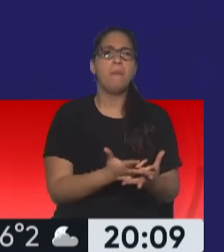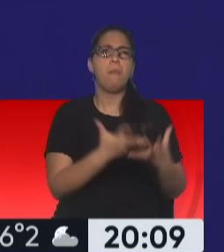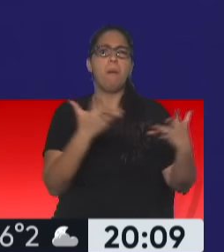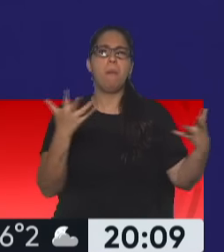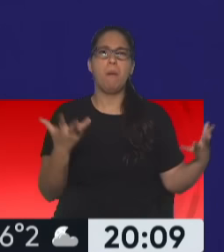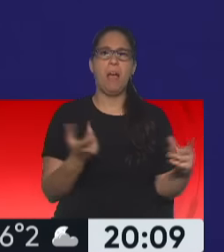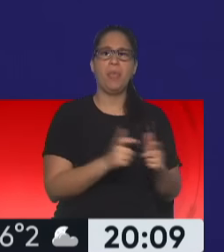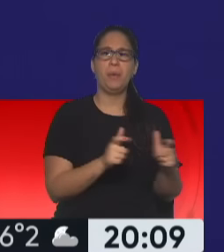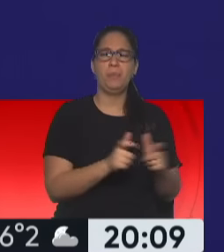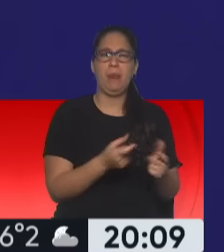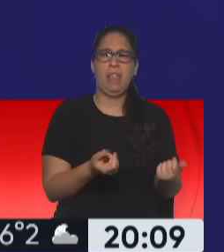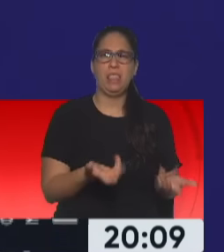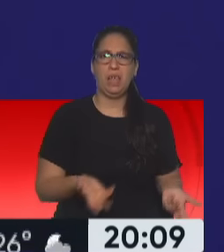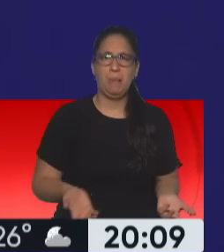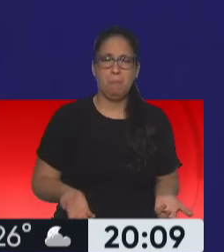hecho,